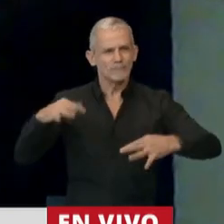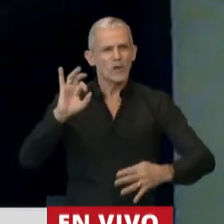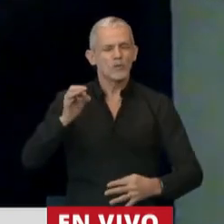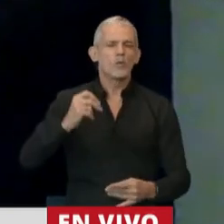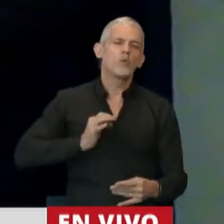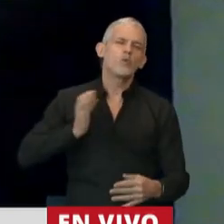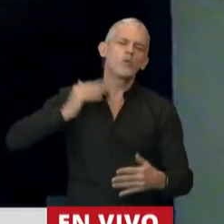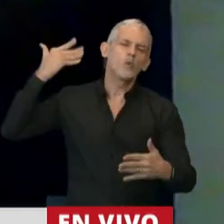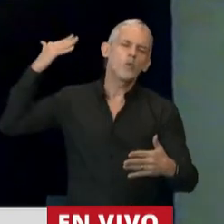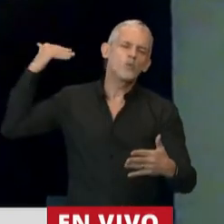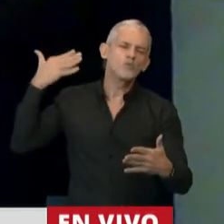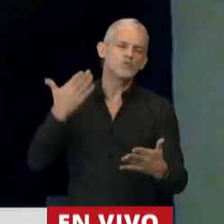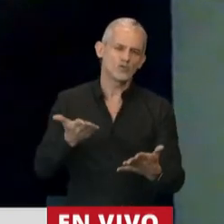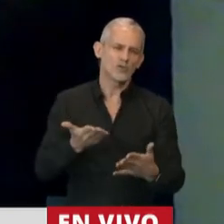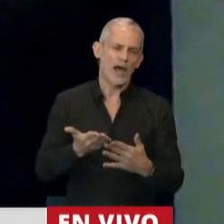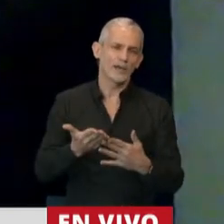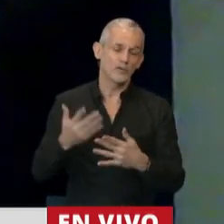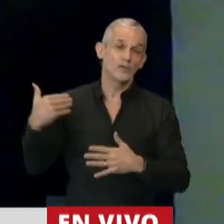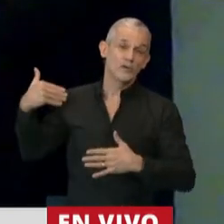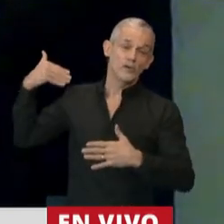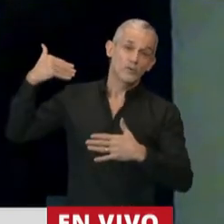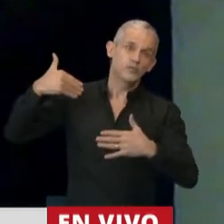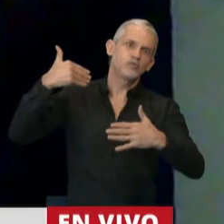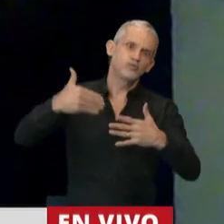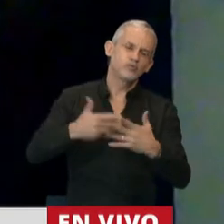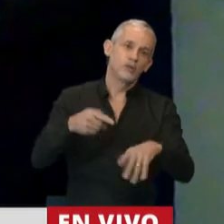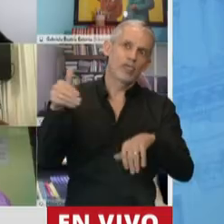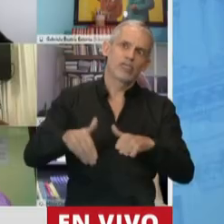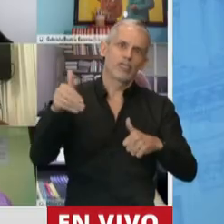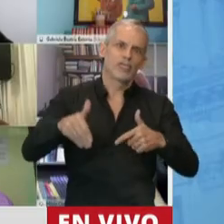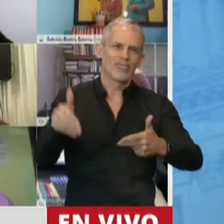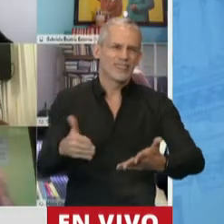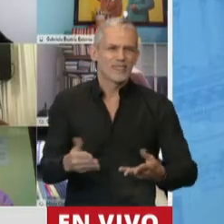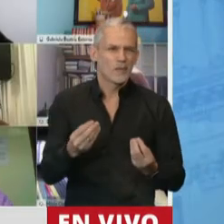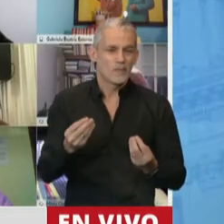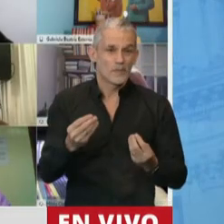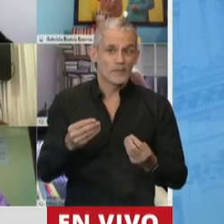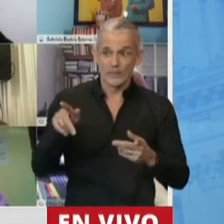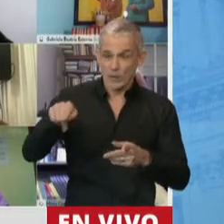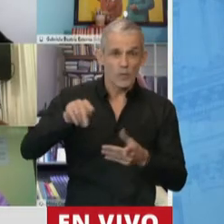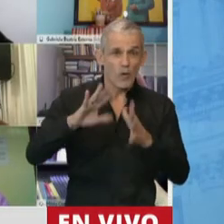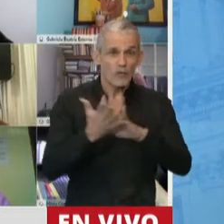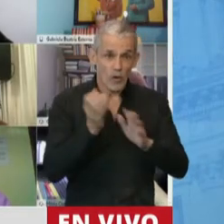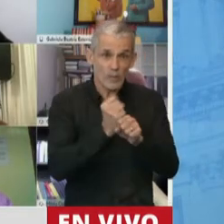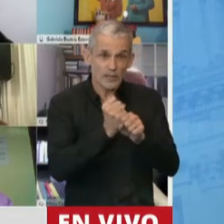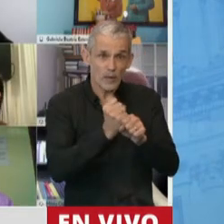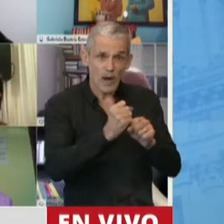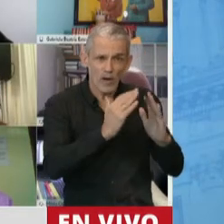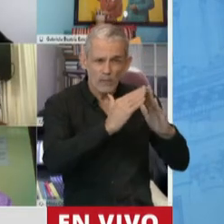hace muchos años venía con retraso respecto al crecimiento de una modalidad de